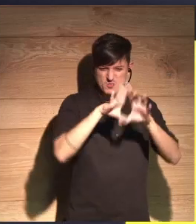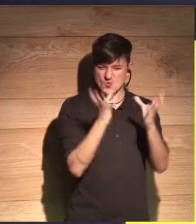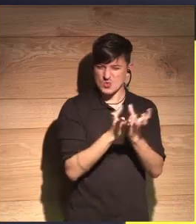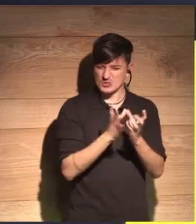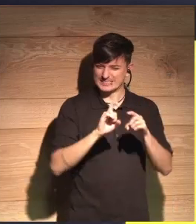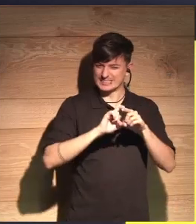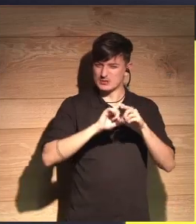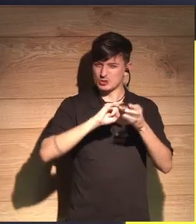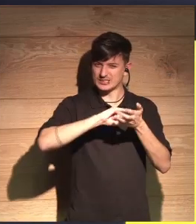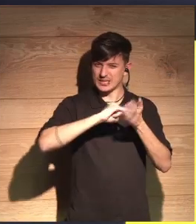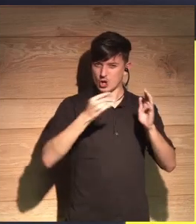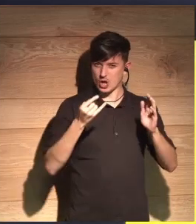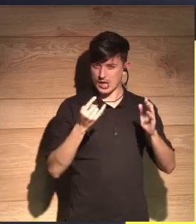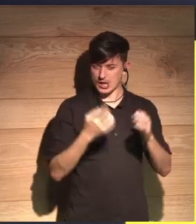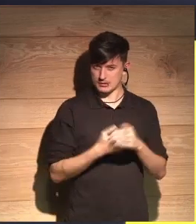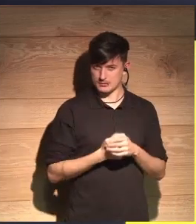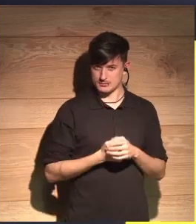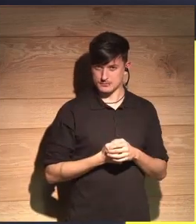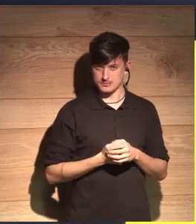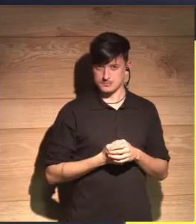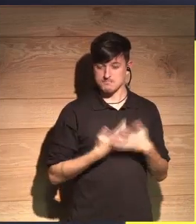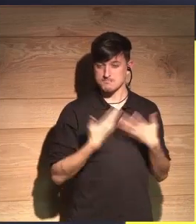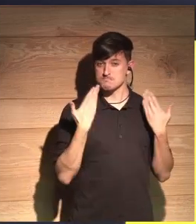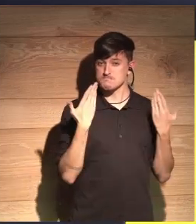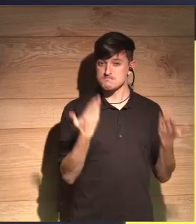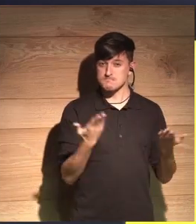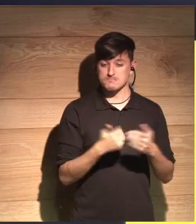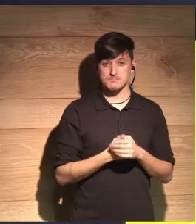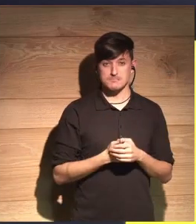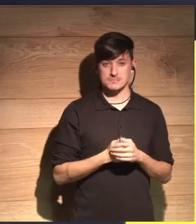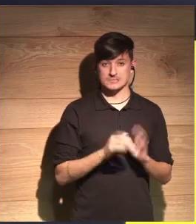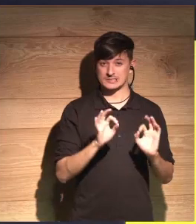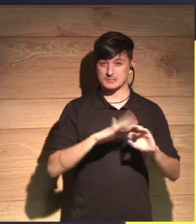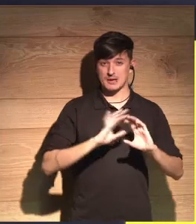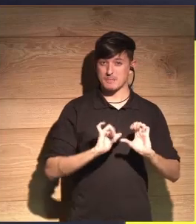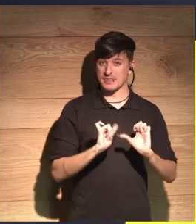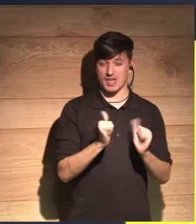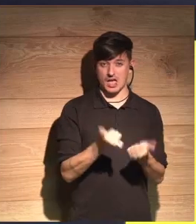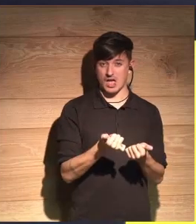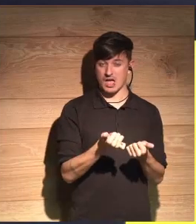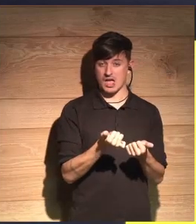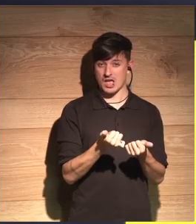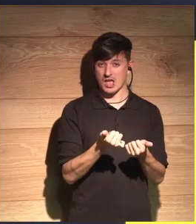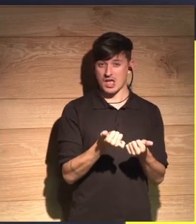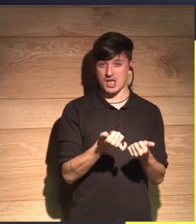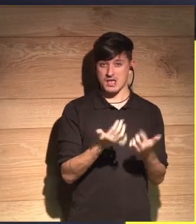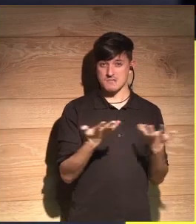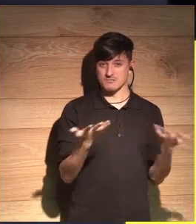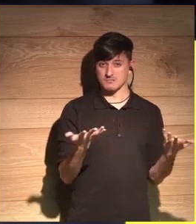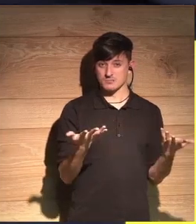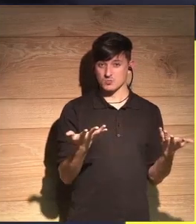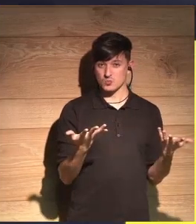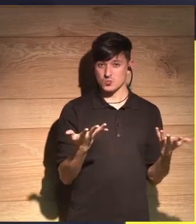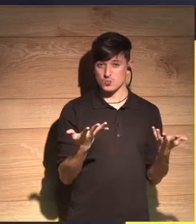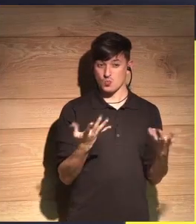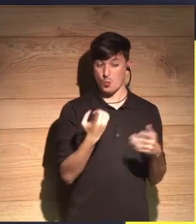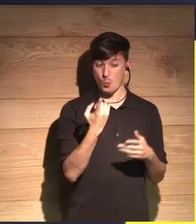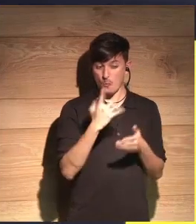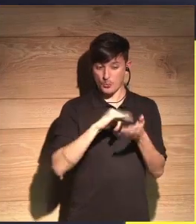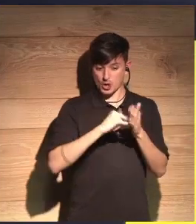tecnologías entonces así para empezar a unas uno de mis